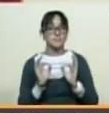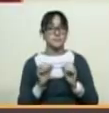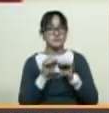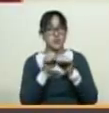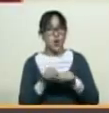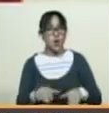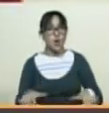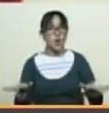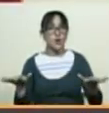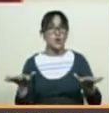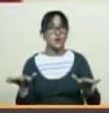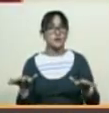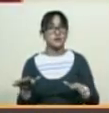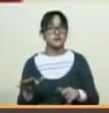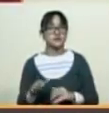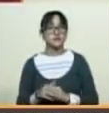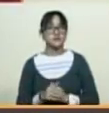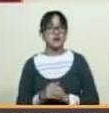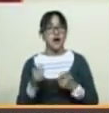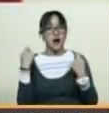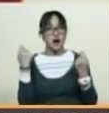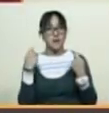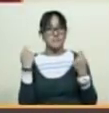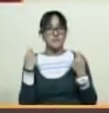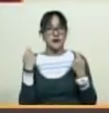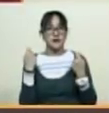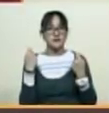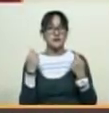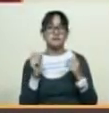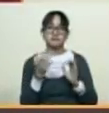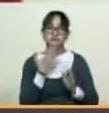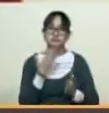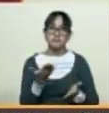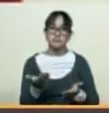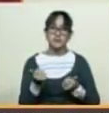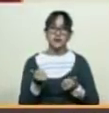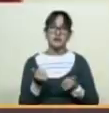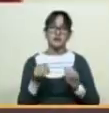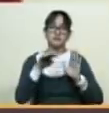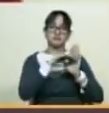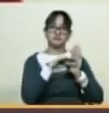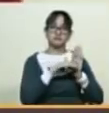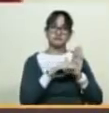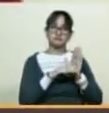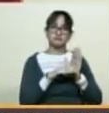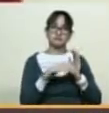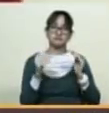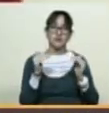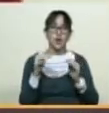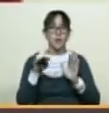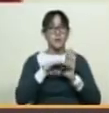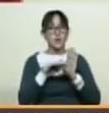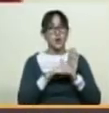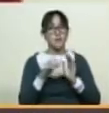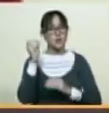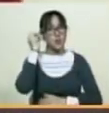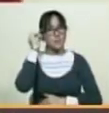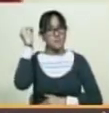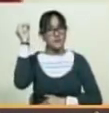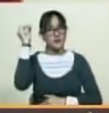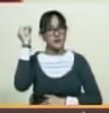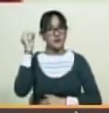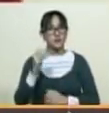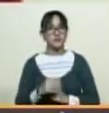medios de las campañas. Asimismo, los vamos a solicitar que haya garantía en el equilibrio en los programas de opinión, ahí